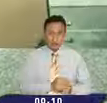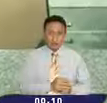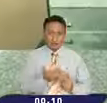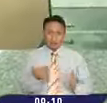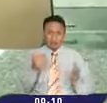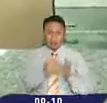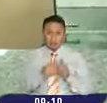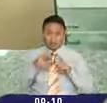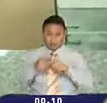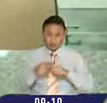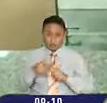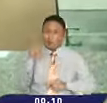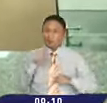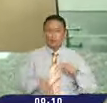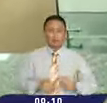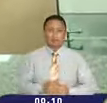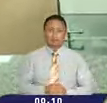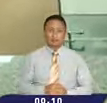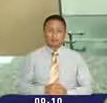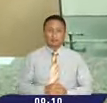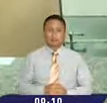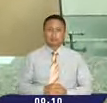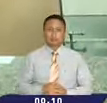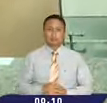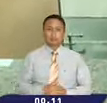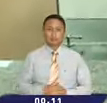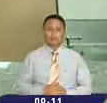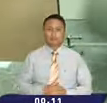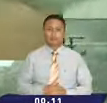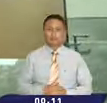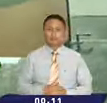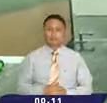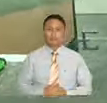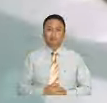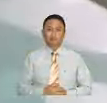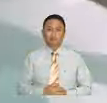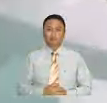para asumir sus deudas, informó Héctor Romero.